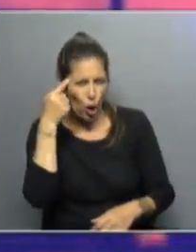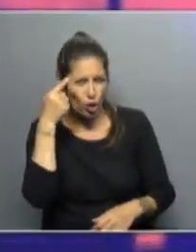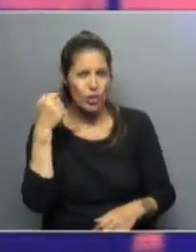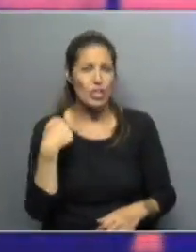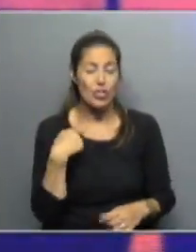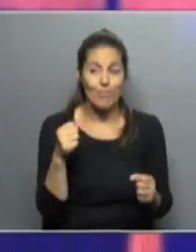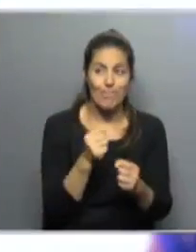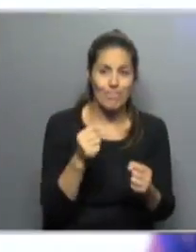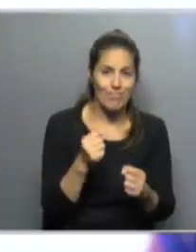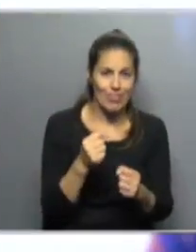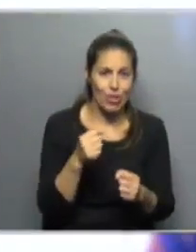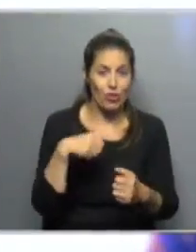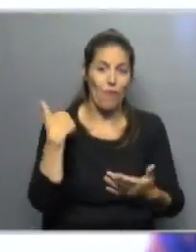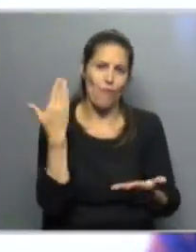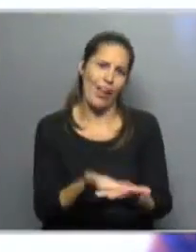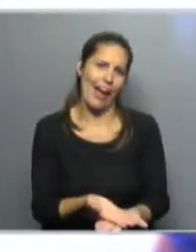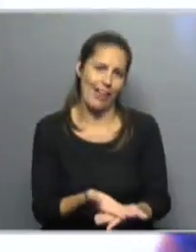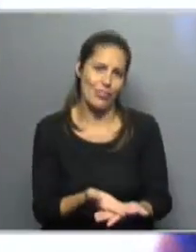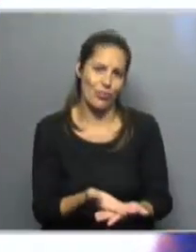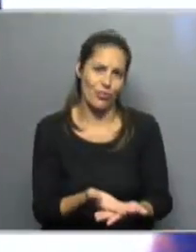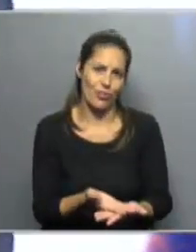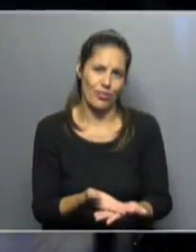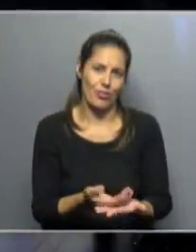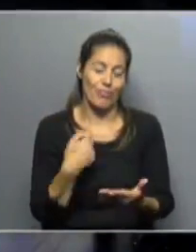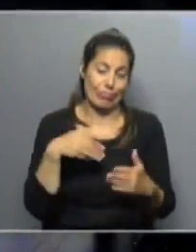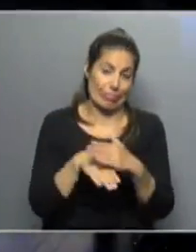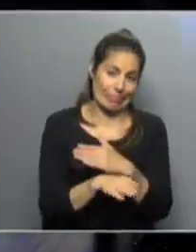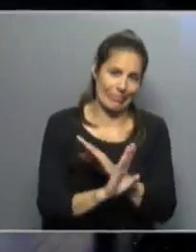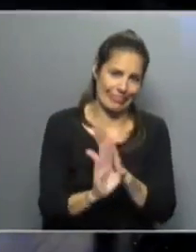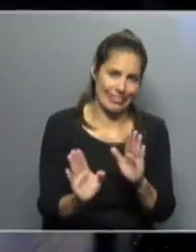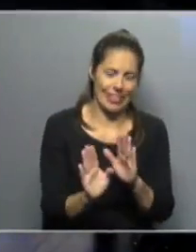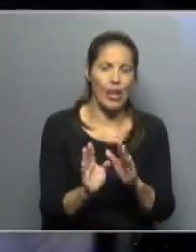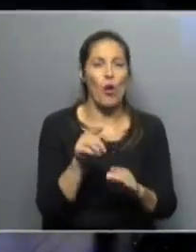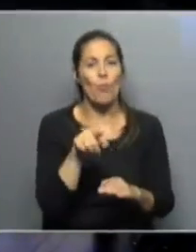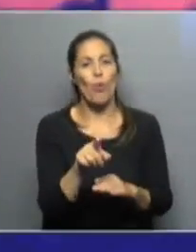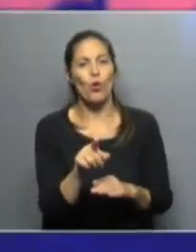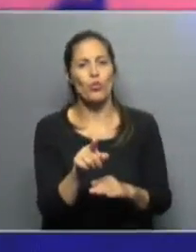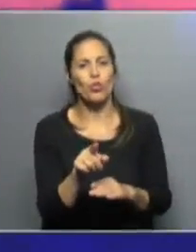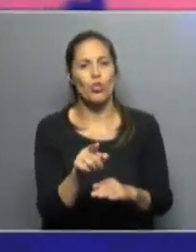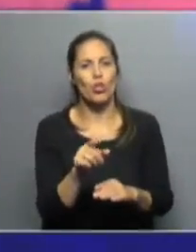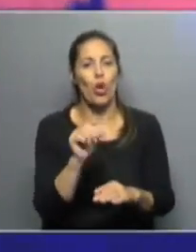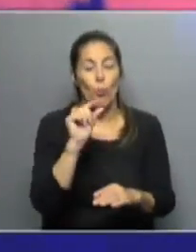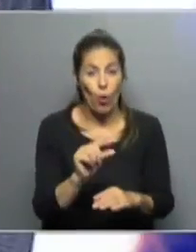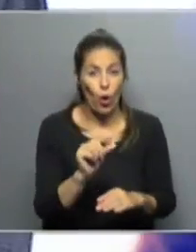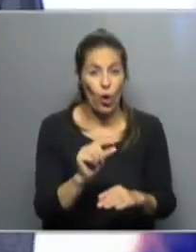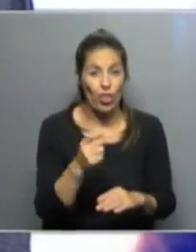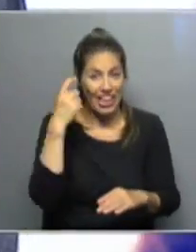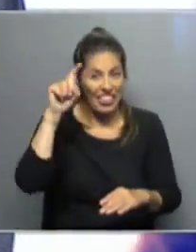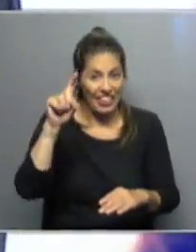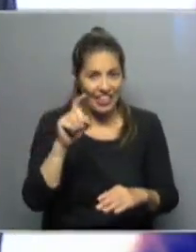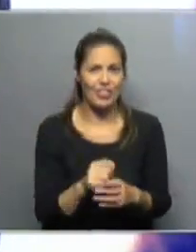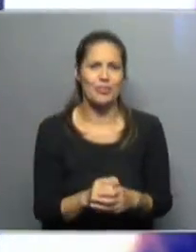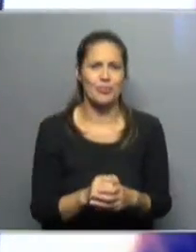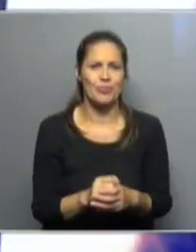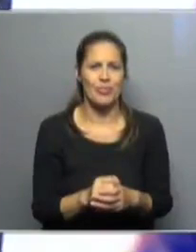tenía miedo, digo, esto es un fracaso, claro. Me entierro. Vos fuiste de los locos de la idea inicial. De la idea con